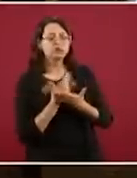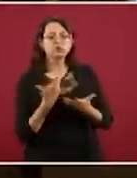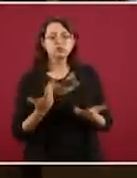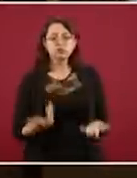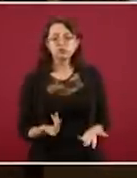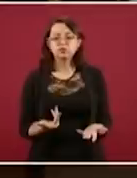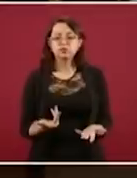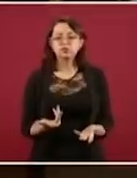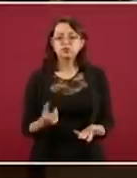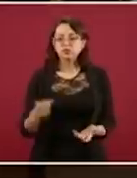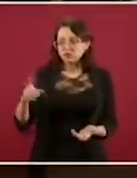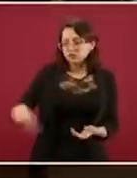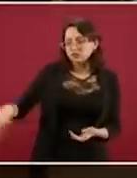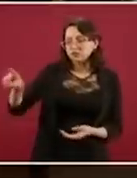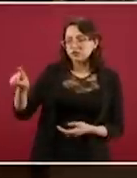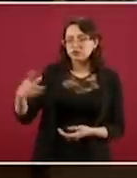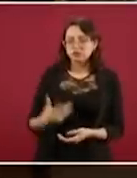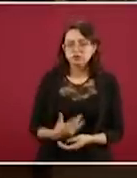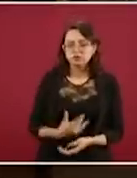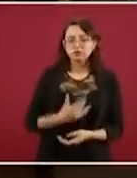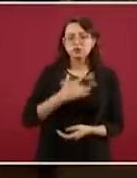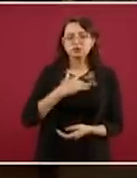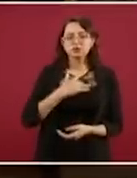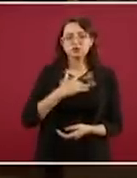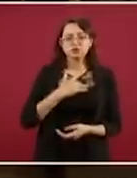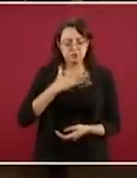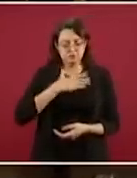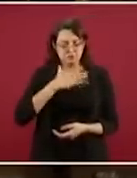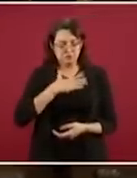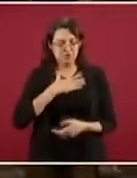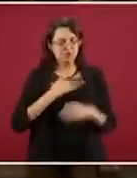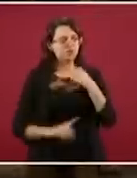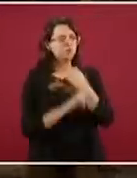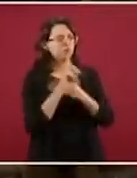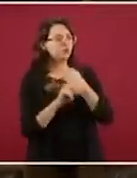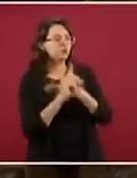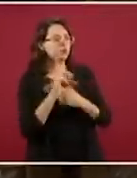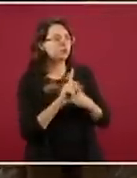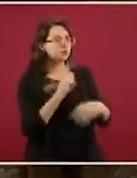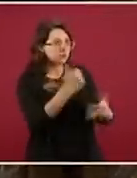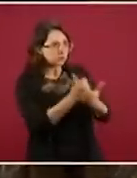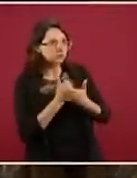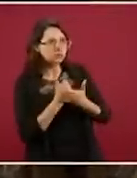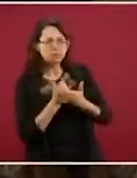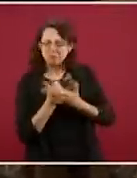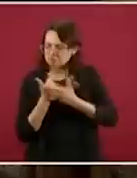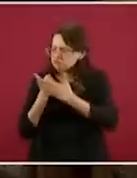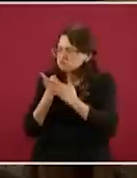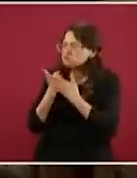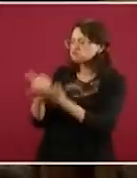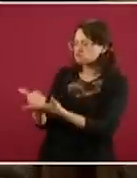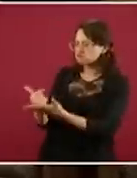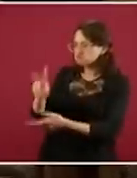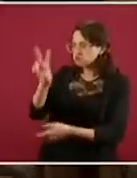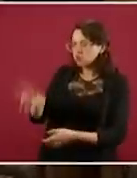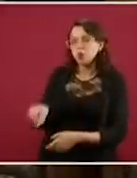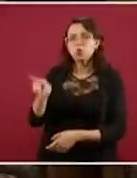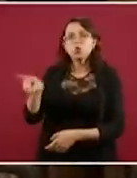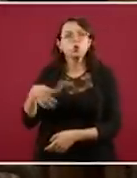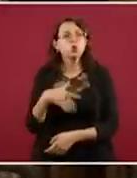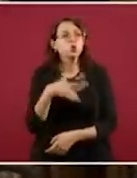del gobierno ante un problema personal, significa mucho, mucho, mucho, mucho,